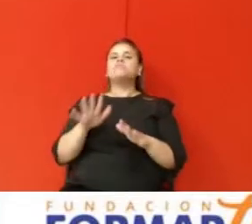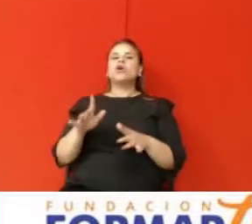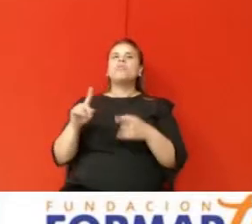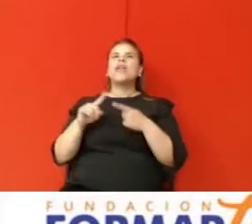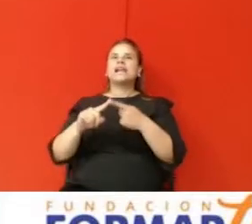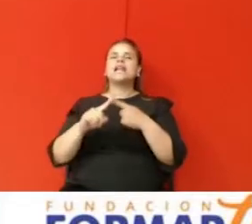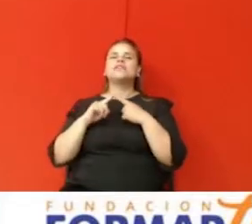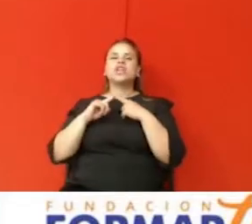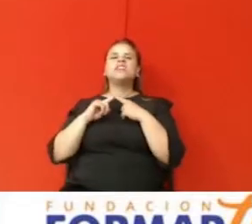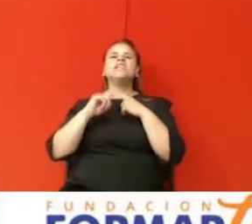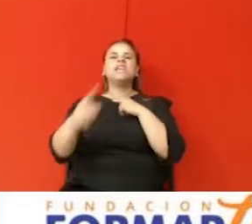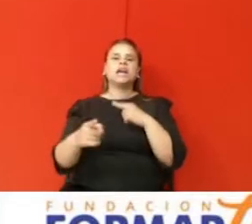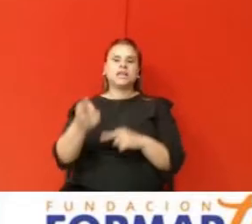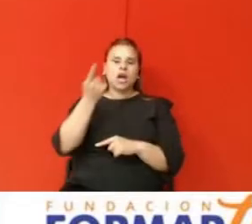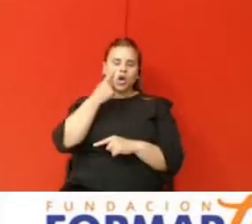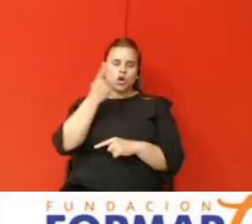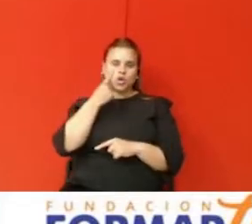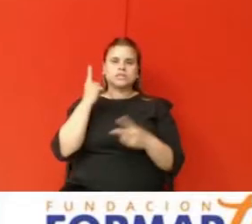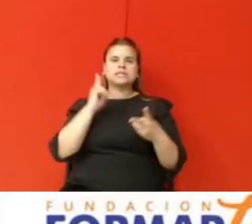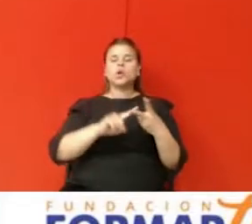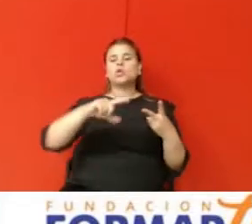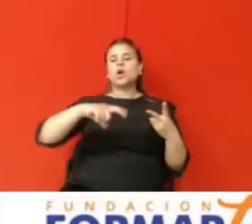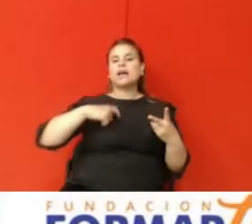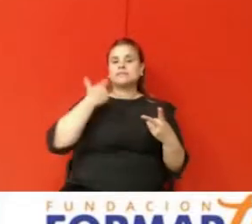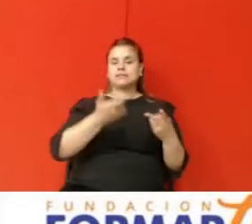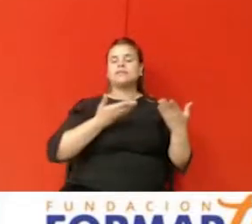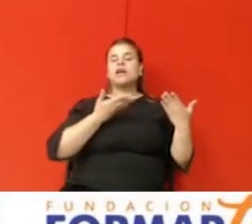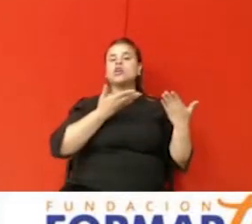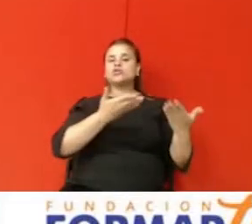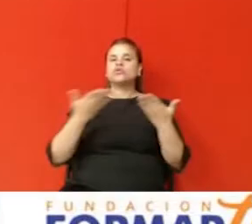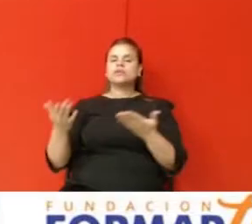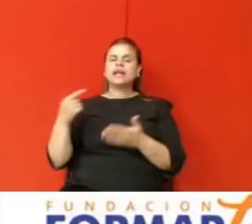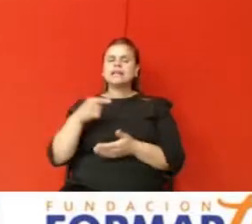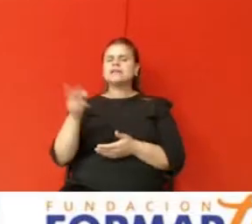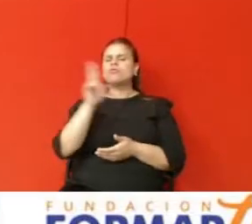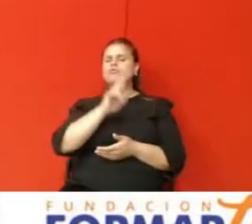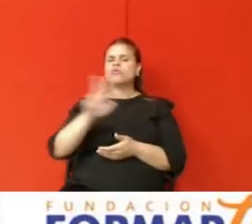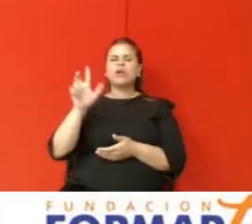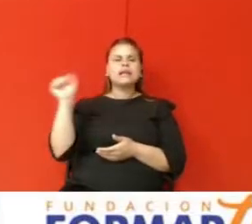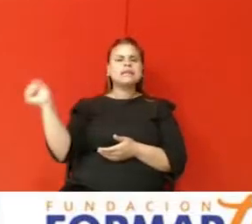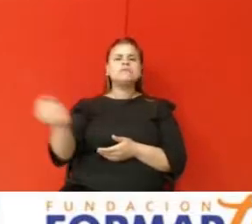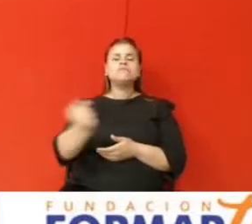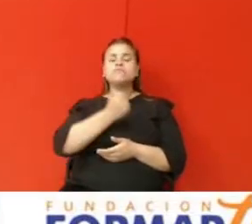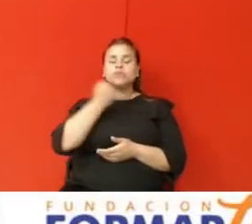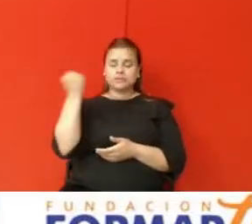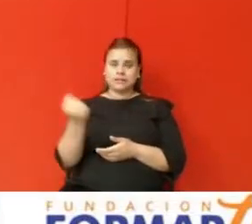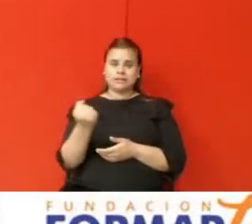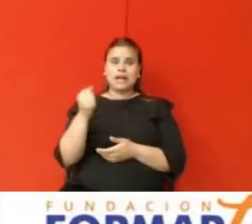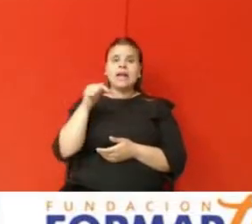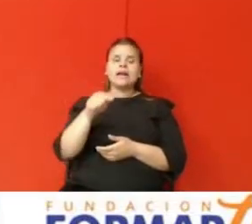sector. La trabajadora social, que es un rol súper importante porque hace a